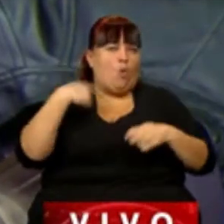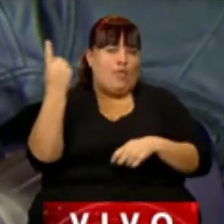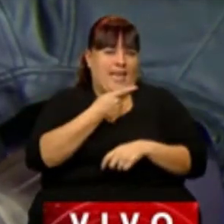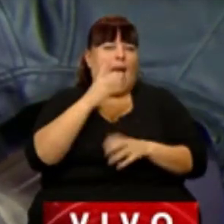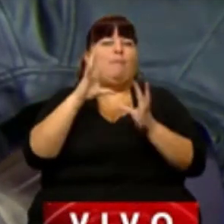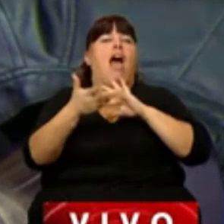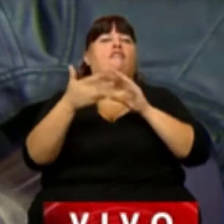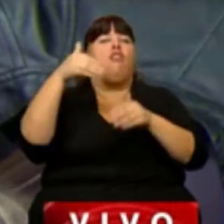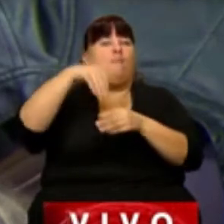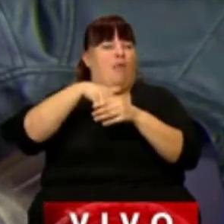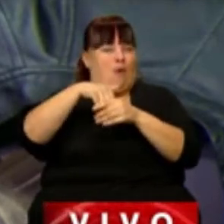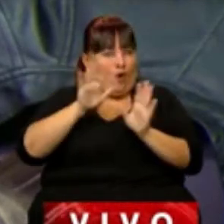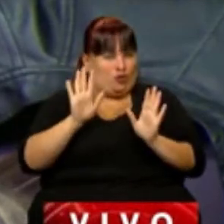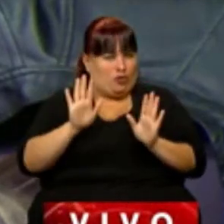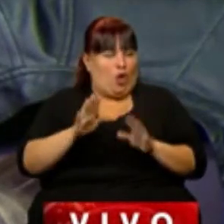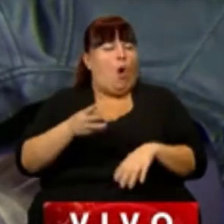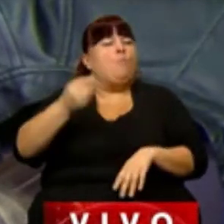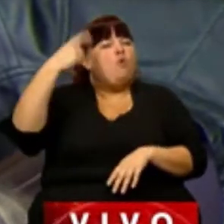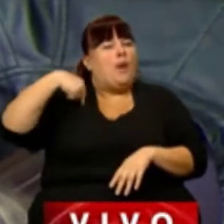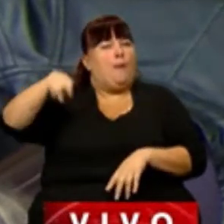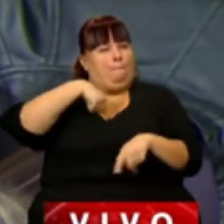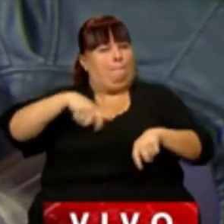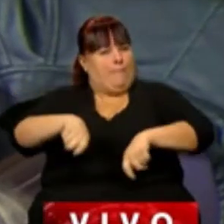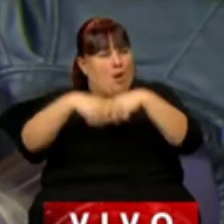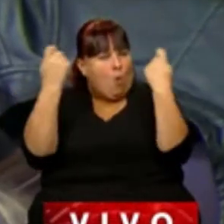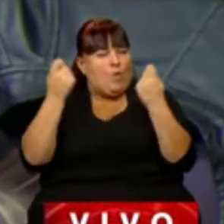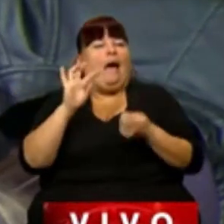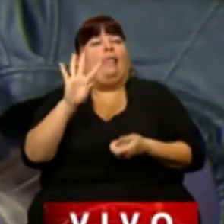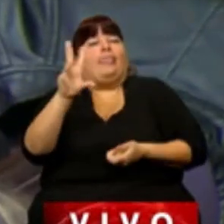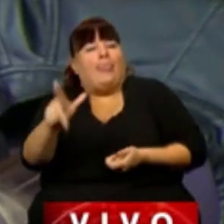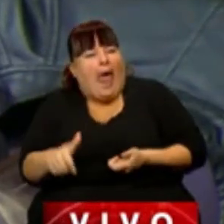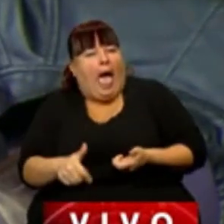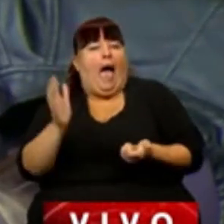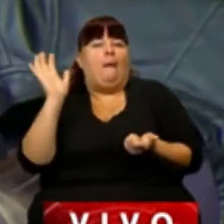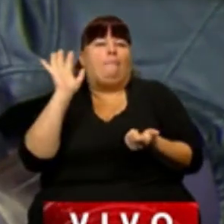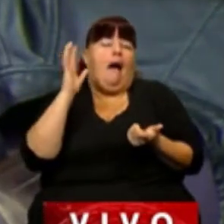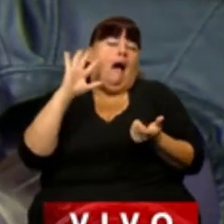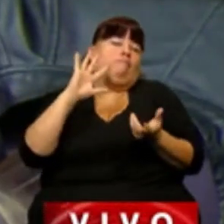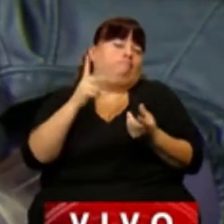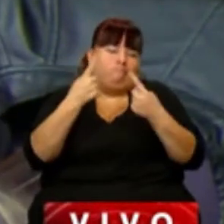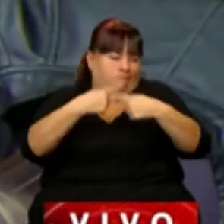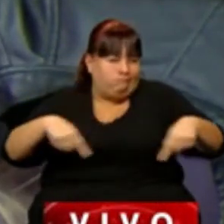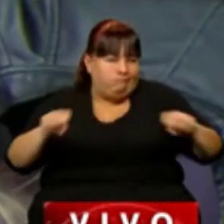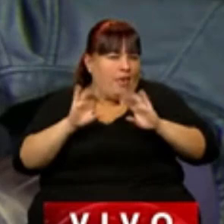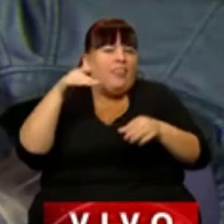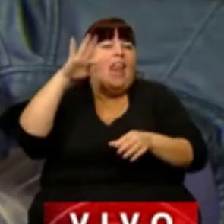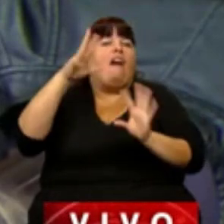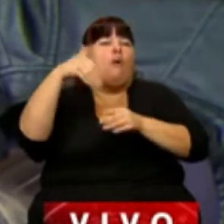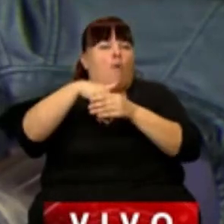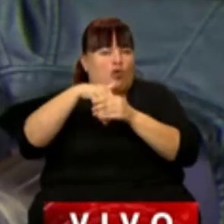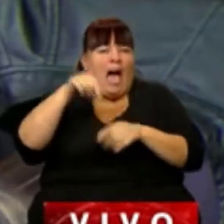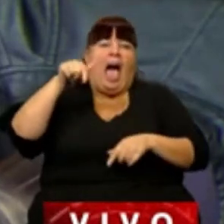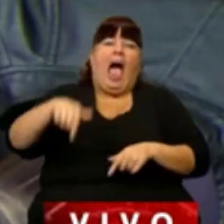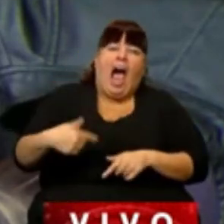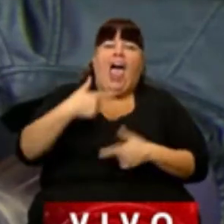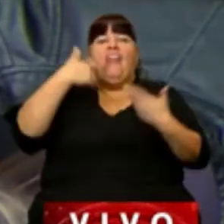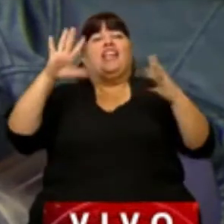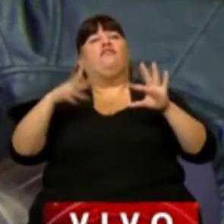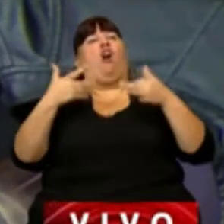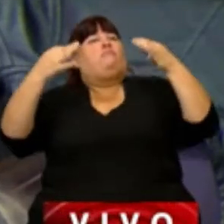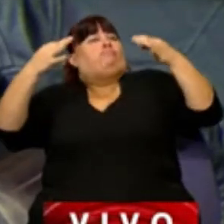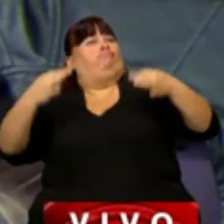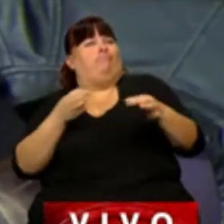por el sistema vigente, muy perjudicadas por las trampas, engaños del sistema vigente. Ahora nos vienen a dar clase de